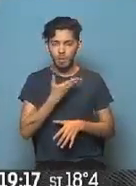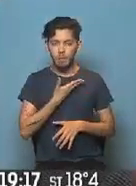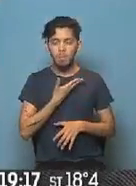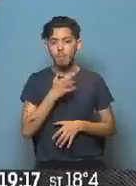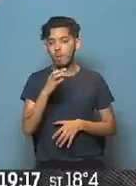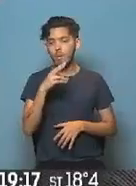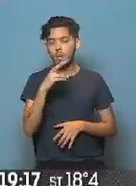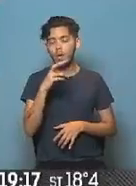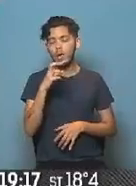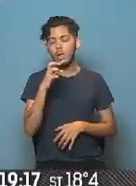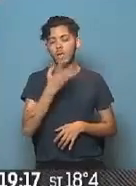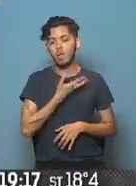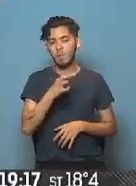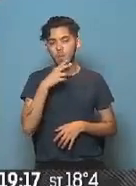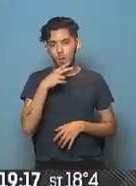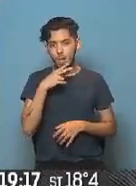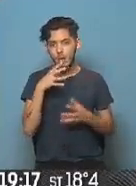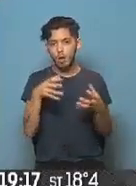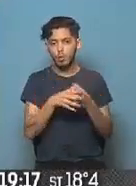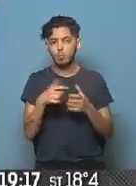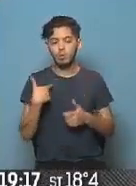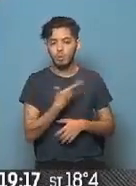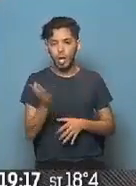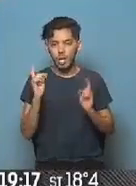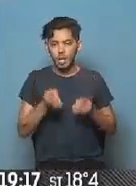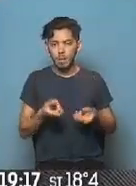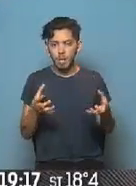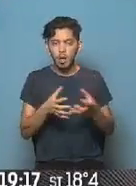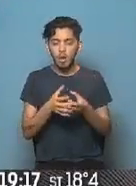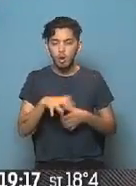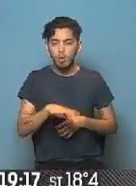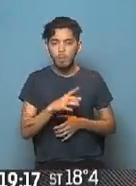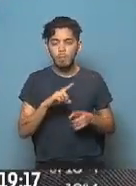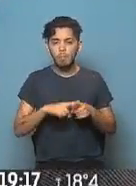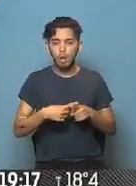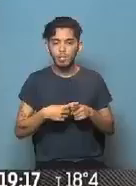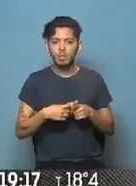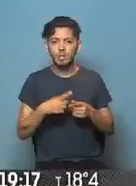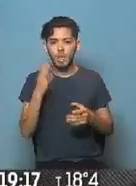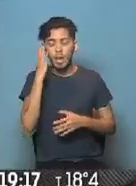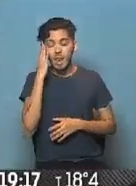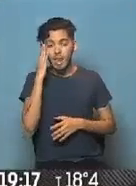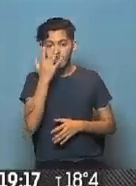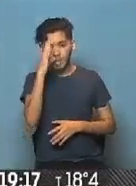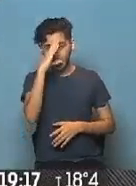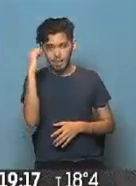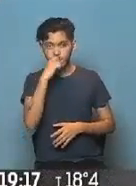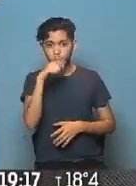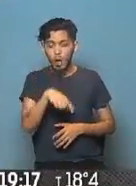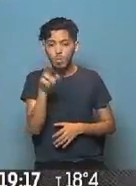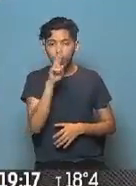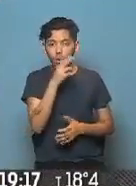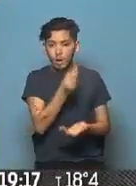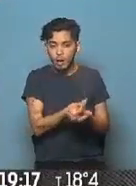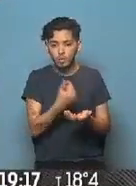Victoria, la Unidad Ciudadana, el espacio político que lidera Cristina. Hoy, si Cristina es candidata, yo no lo